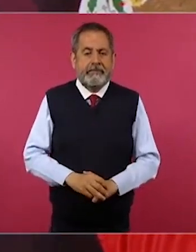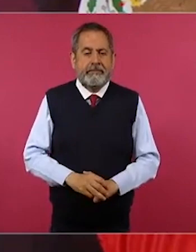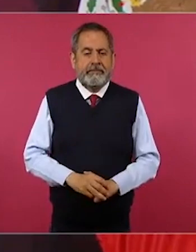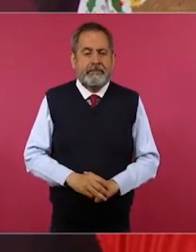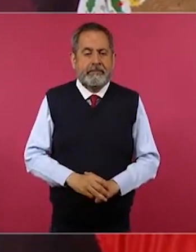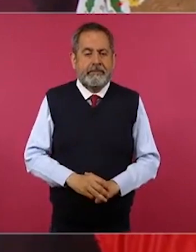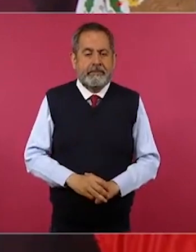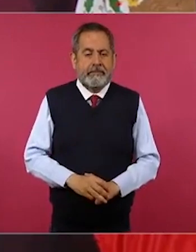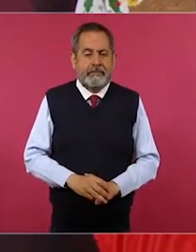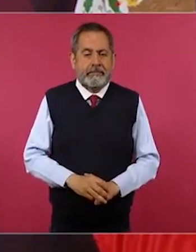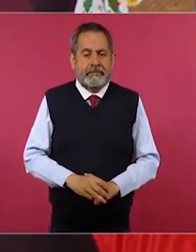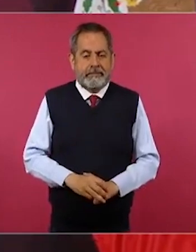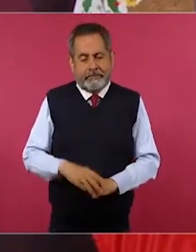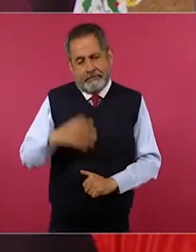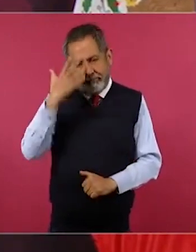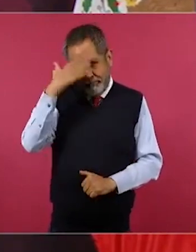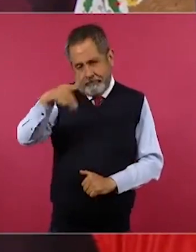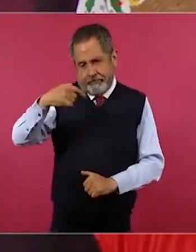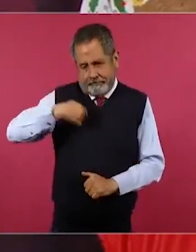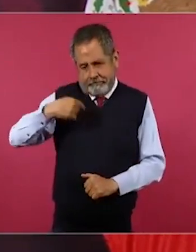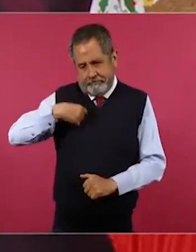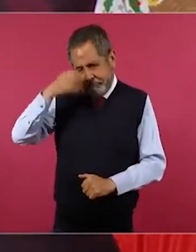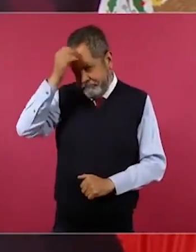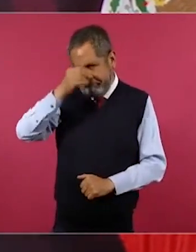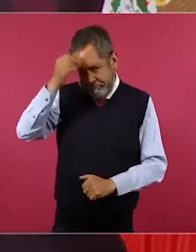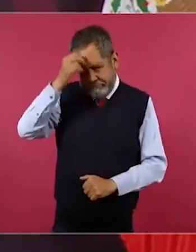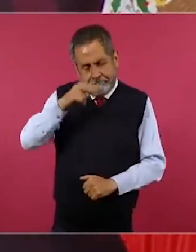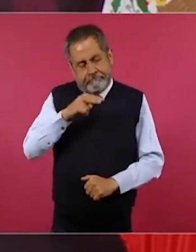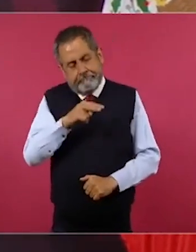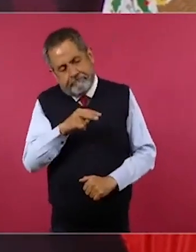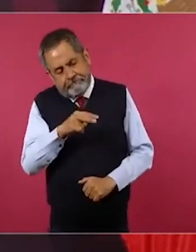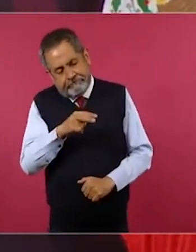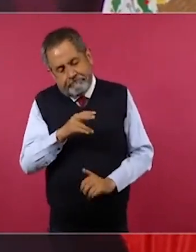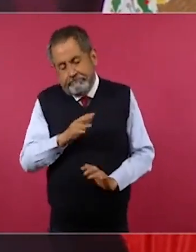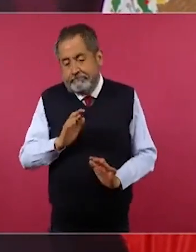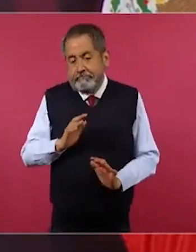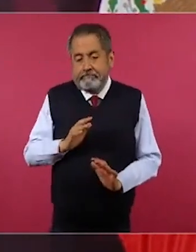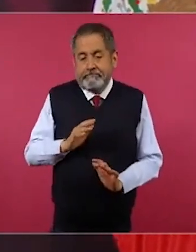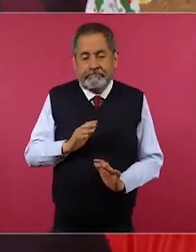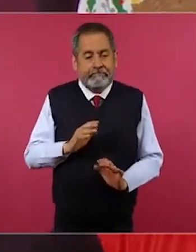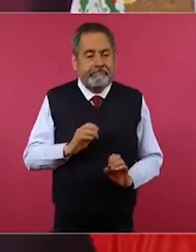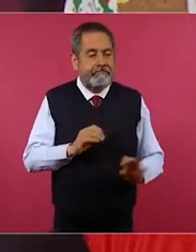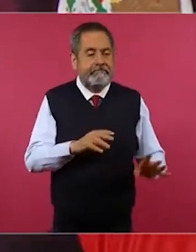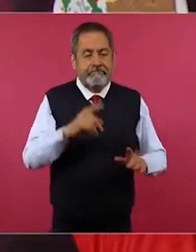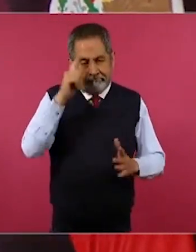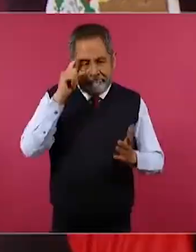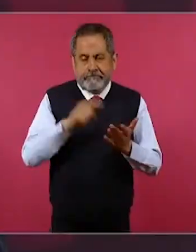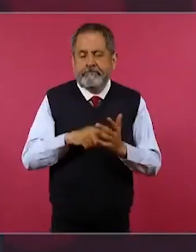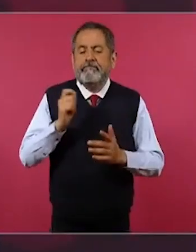Yo, ya saben cuál es mi punto de vista, creo que